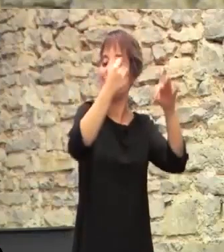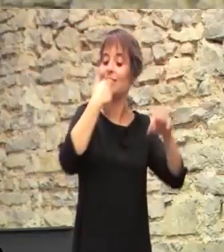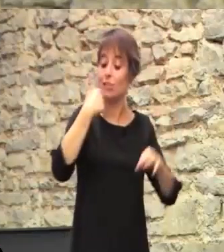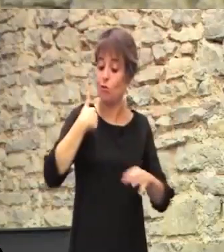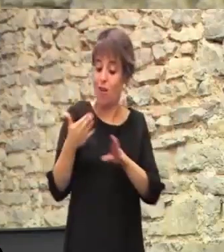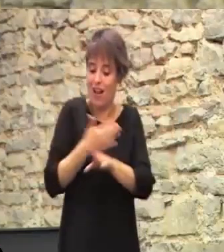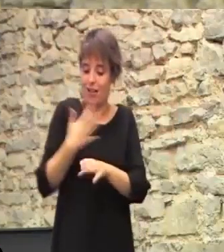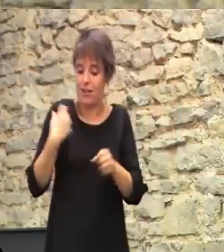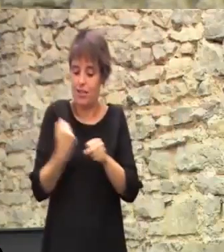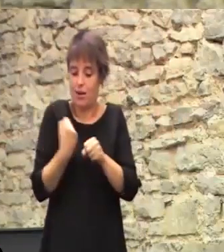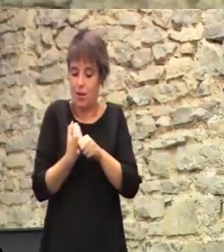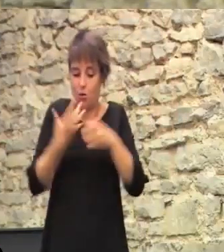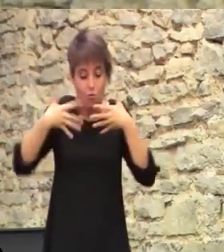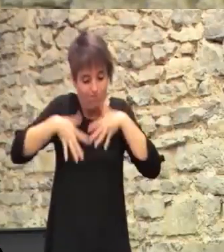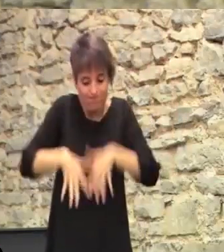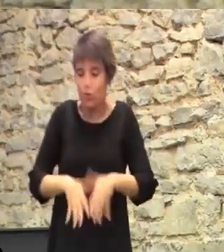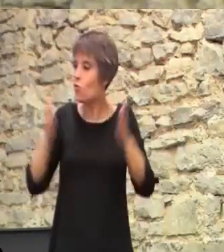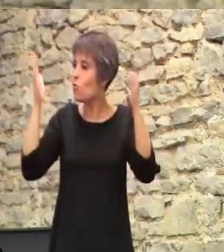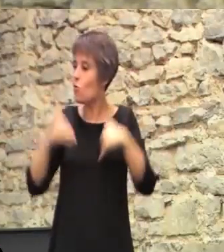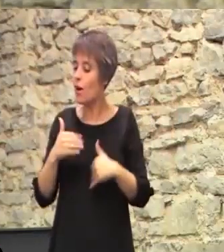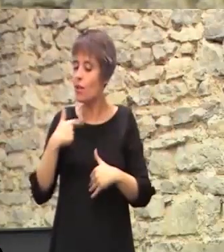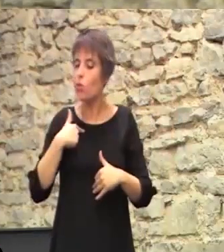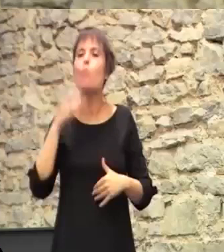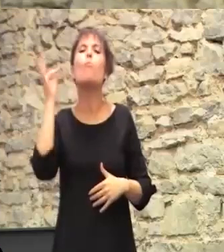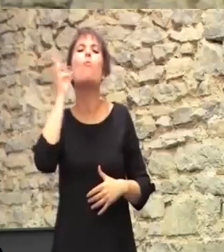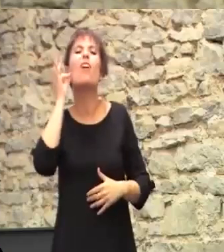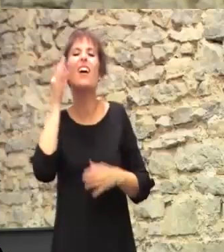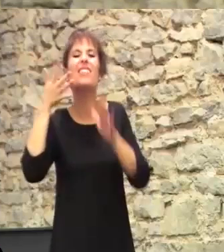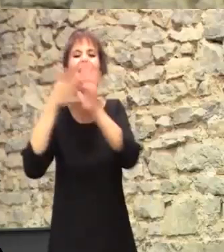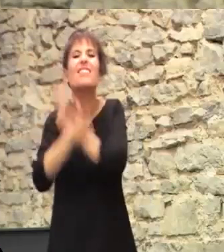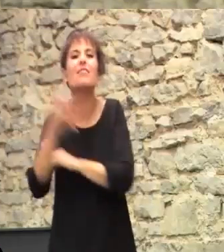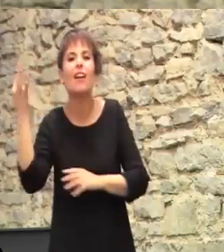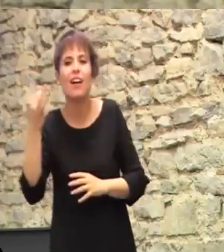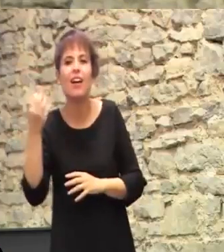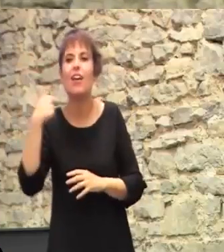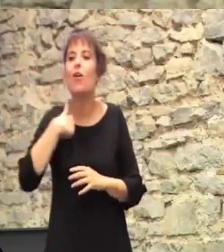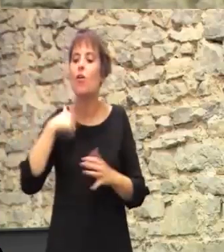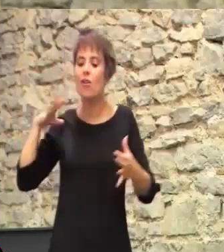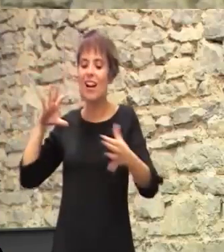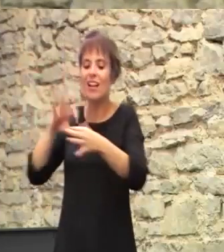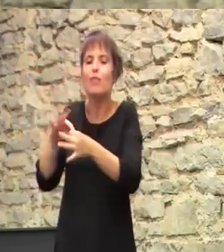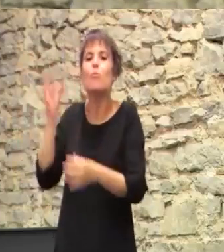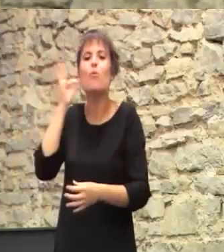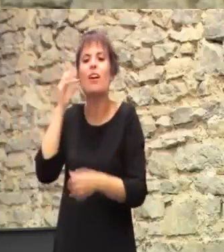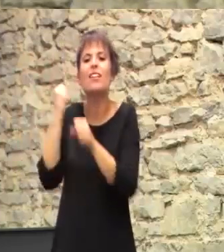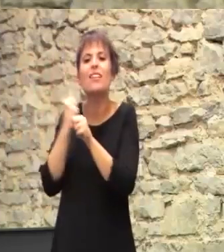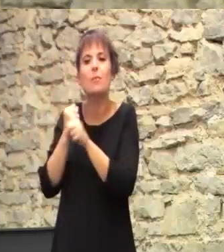mí que es ser mujer o sea qué bien que me corresponde